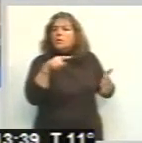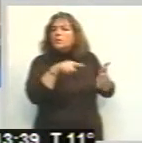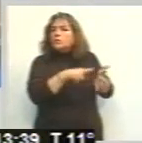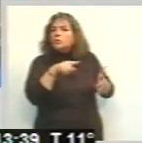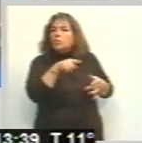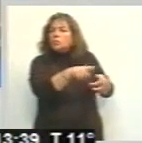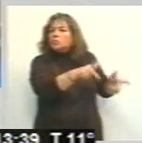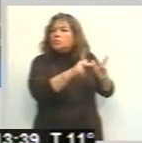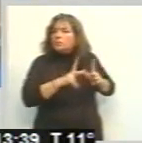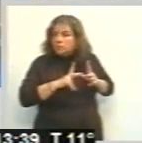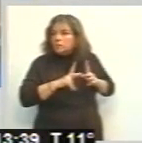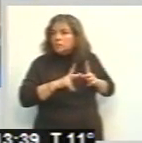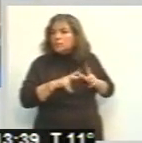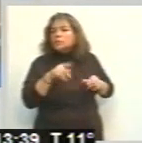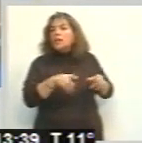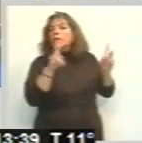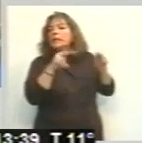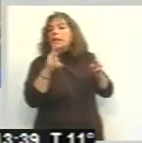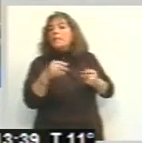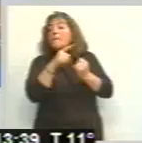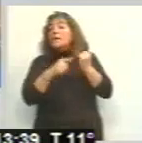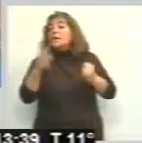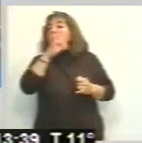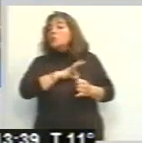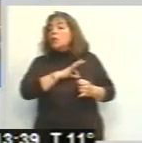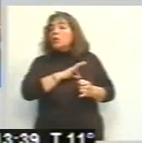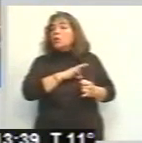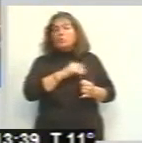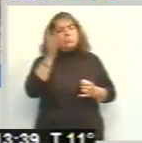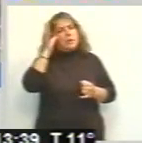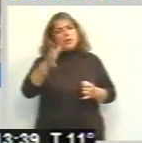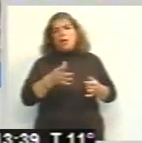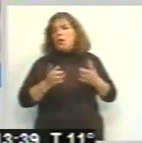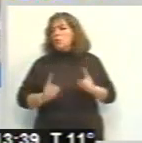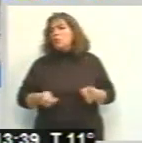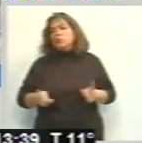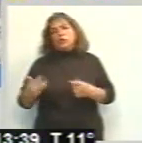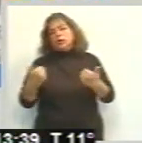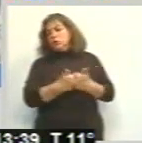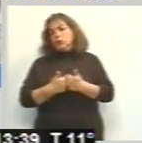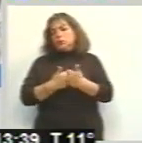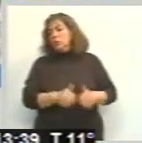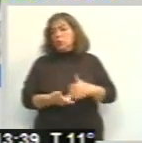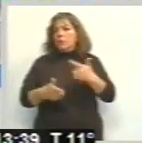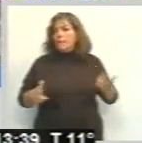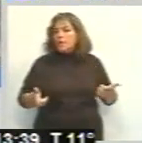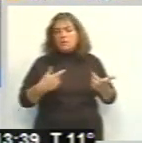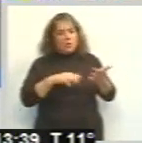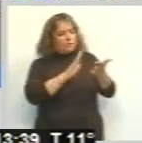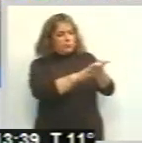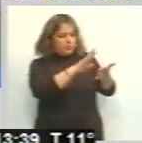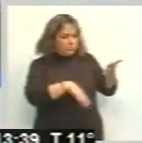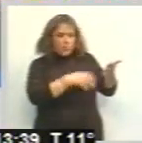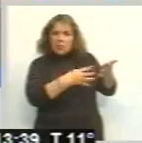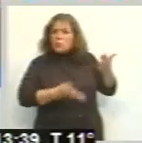usted planteaba, Alejandro, en materia de aguinaldo, muchos docentes se manifestaron disconformes porque no han visto reflejado concretamente